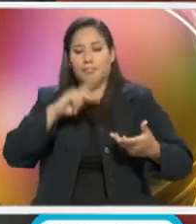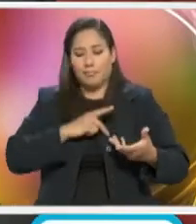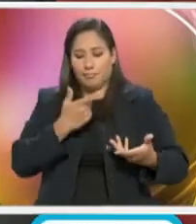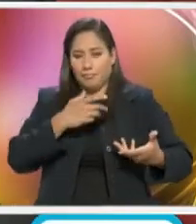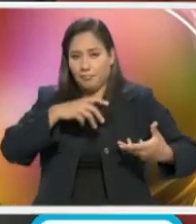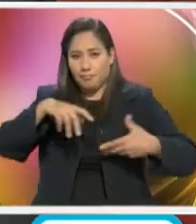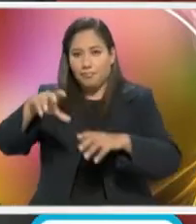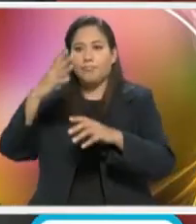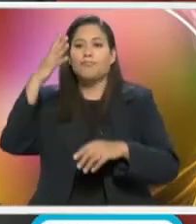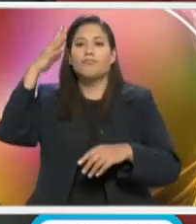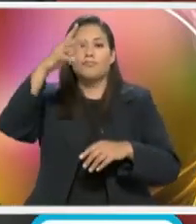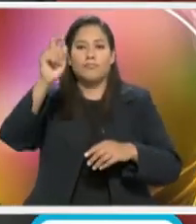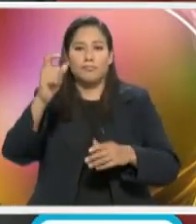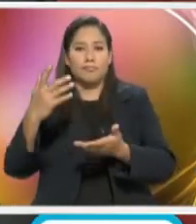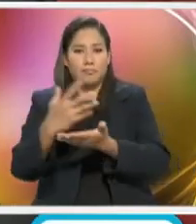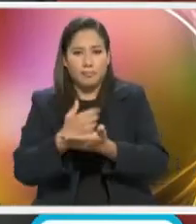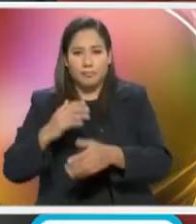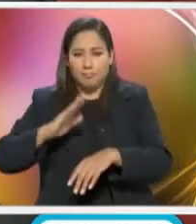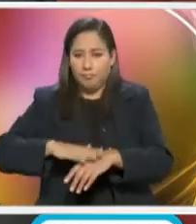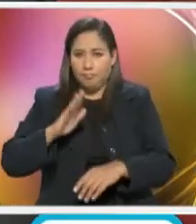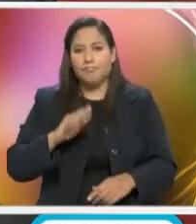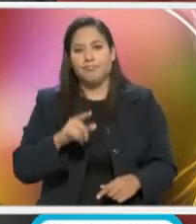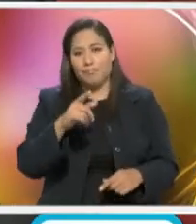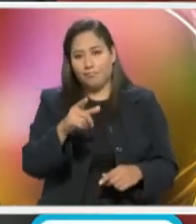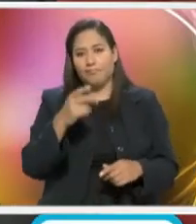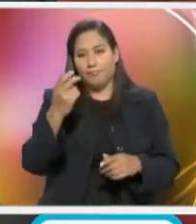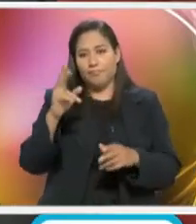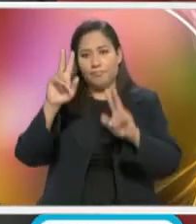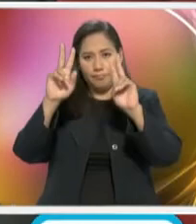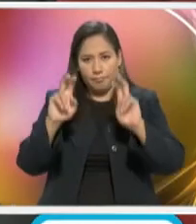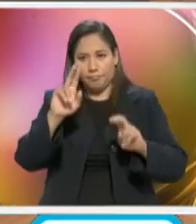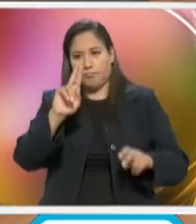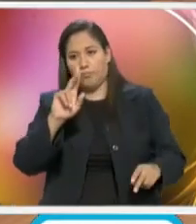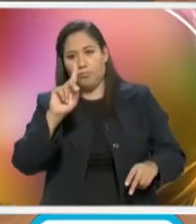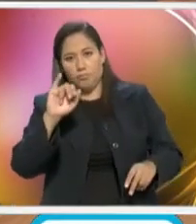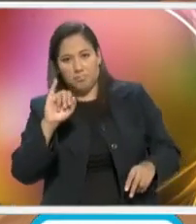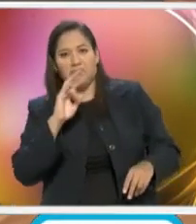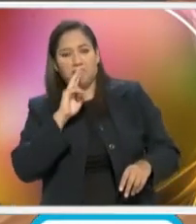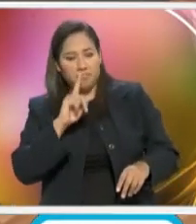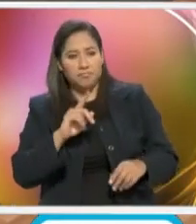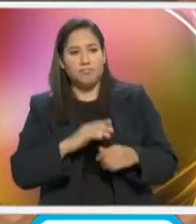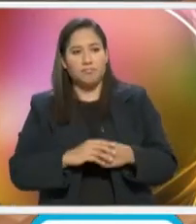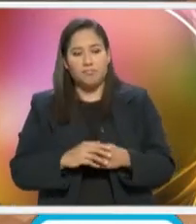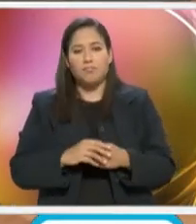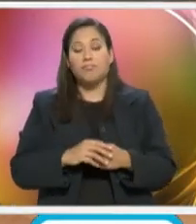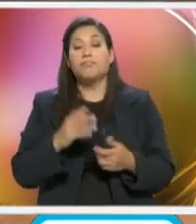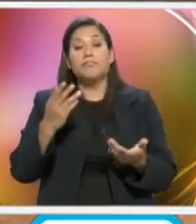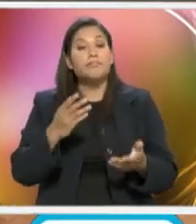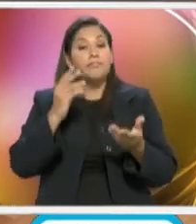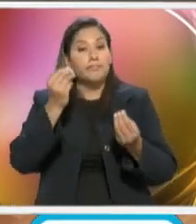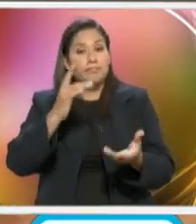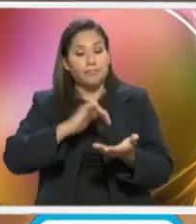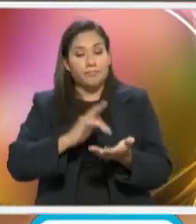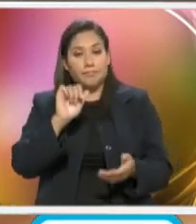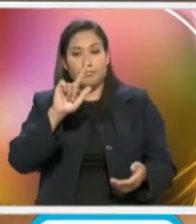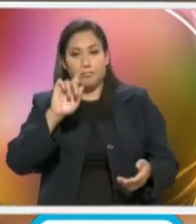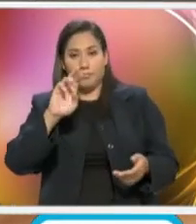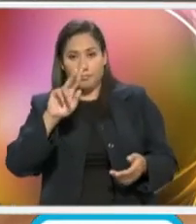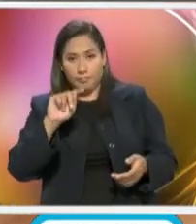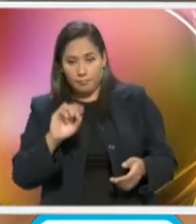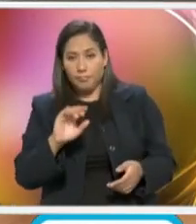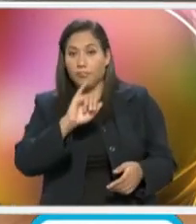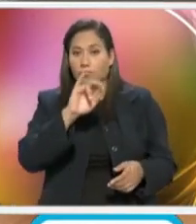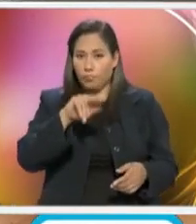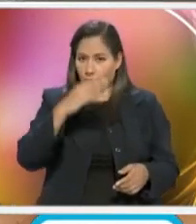nuestro retiro, pues tenerlo en esta divisa, en este fondo de inversión, Exacto. unidad de inversión. Muchas gracias, Alberto. Gracias, Juan.